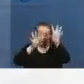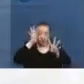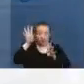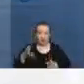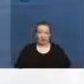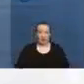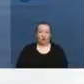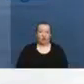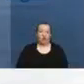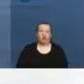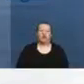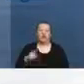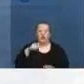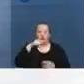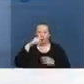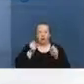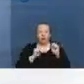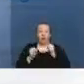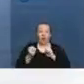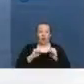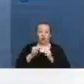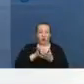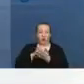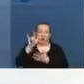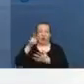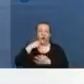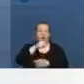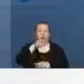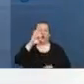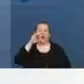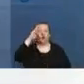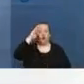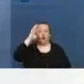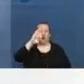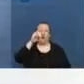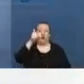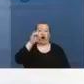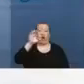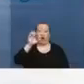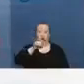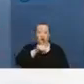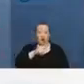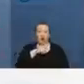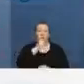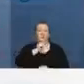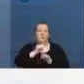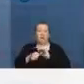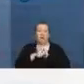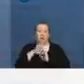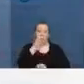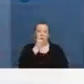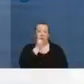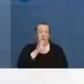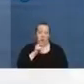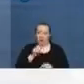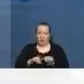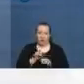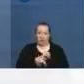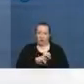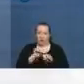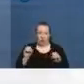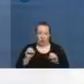son de la fae o sea los pilotos son cumplir me digan lo sacó y se clavan calladita ella que me hicieron como país